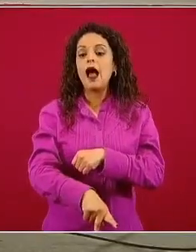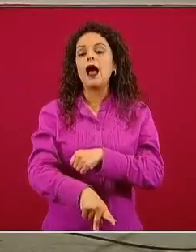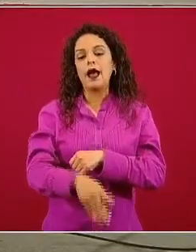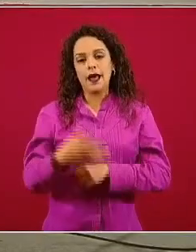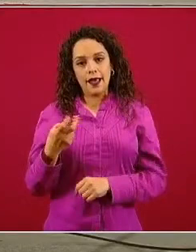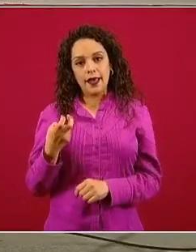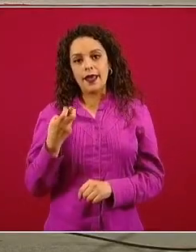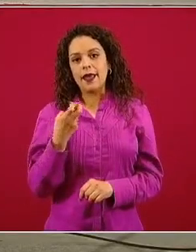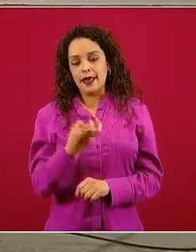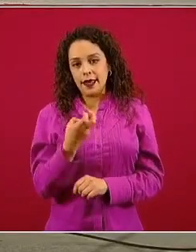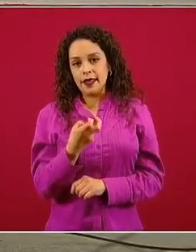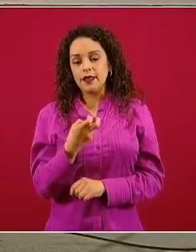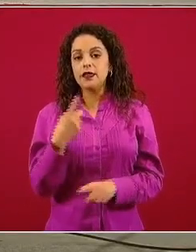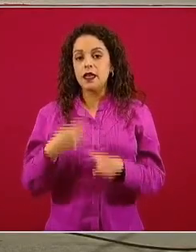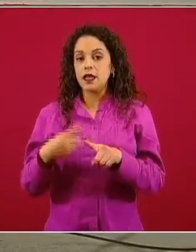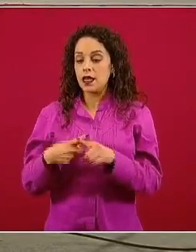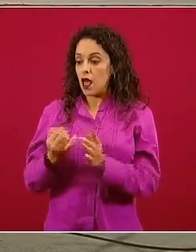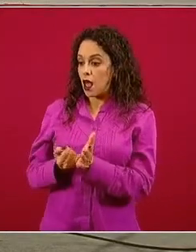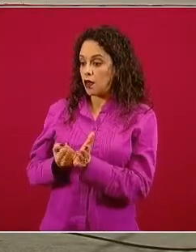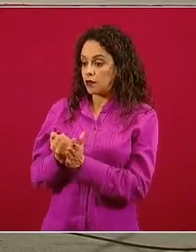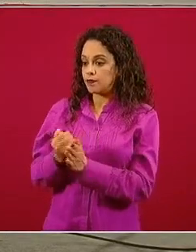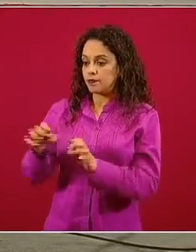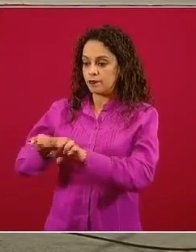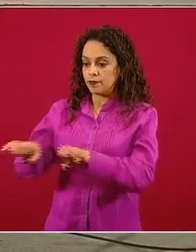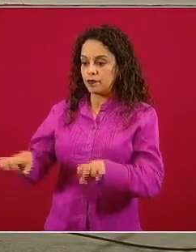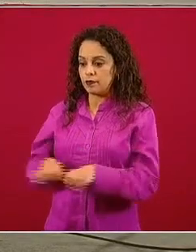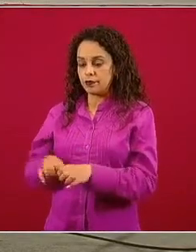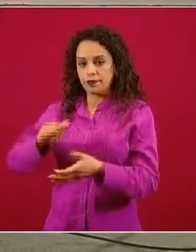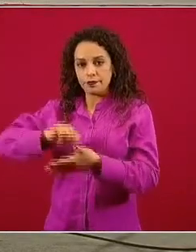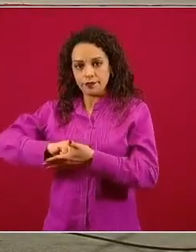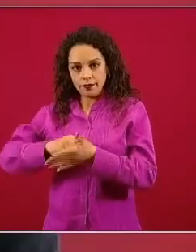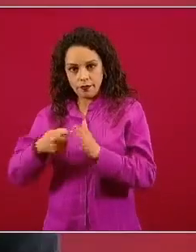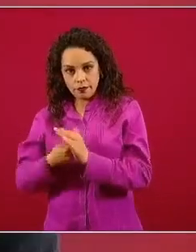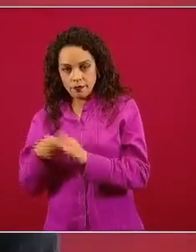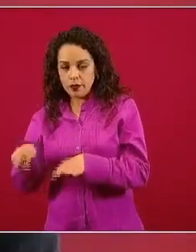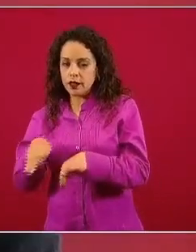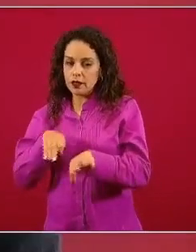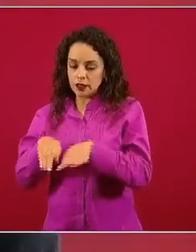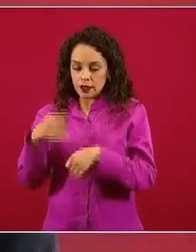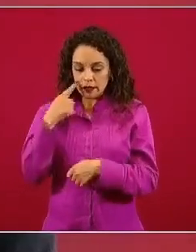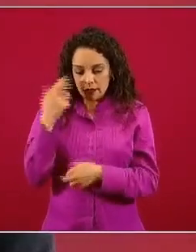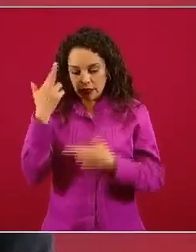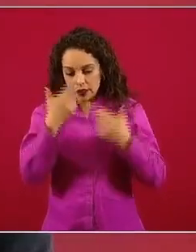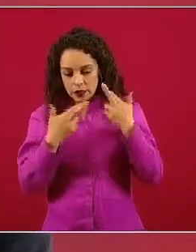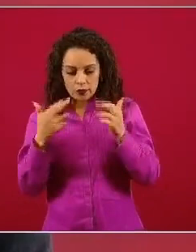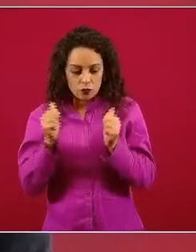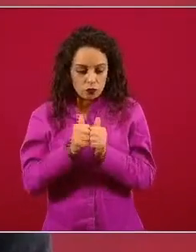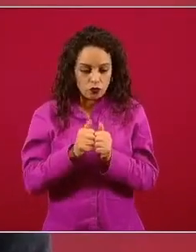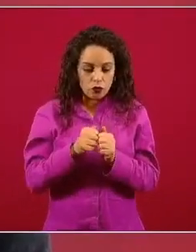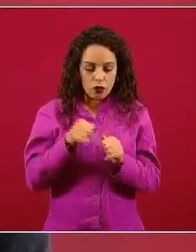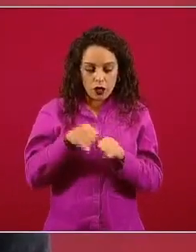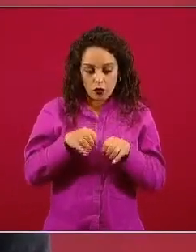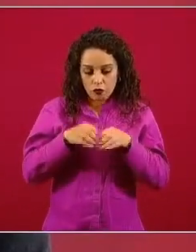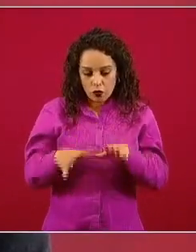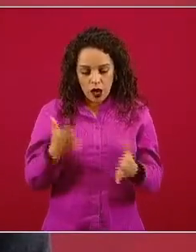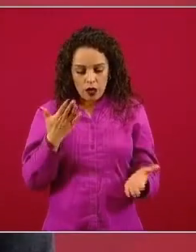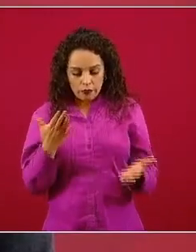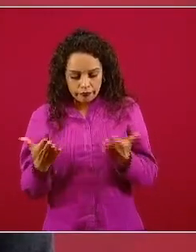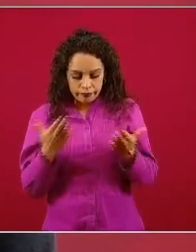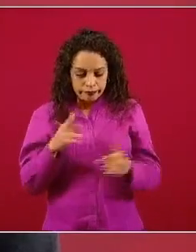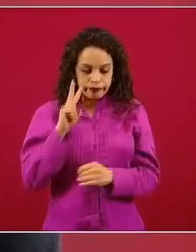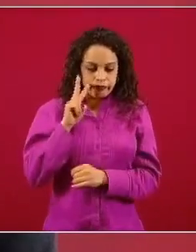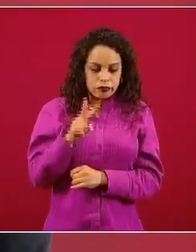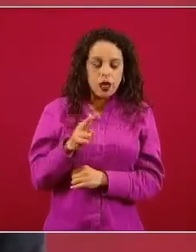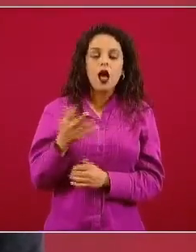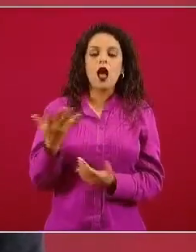puntualizar. Esto lo hará el equipo técnico que está trabajando. En base a esta información, entonces se va a dar a conocer cuál va a